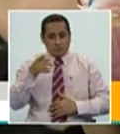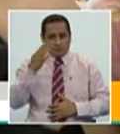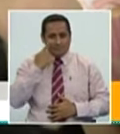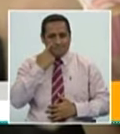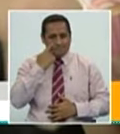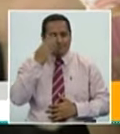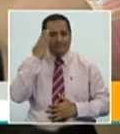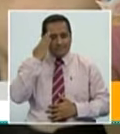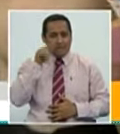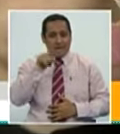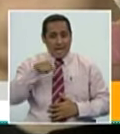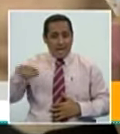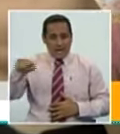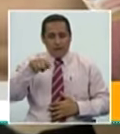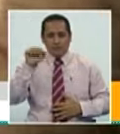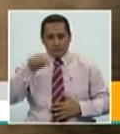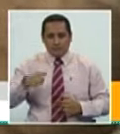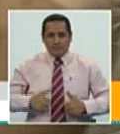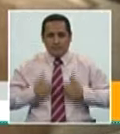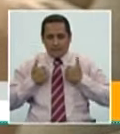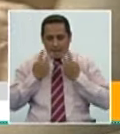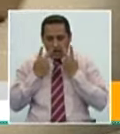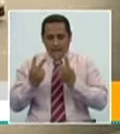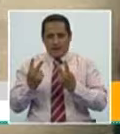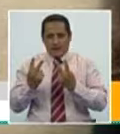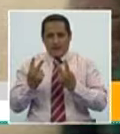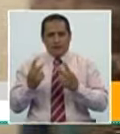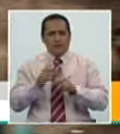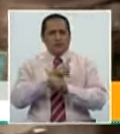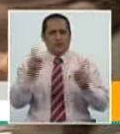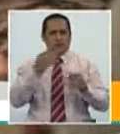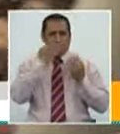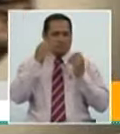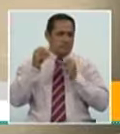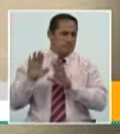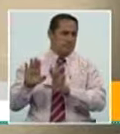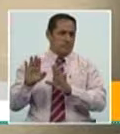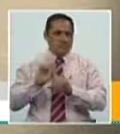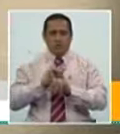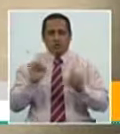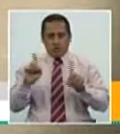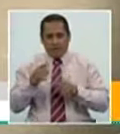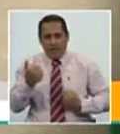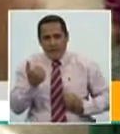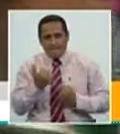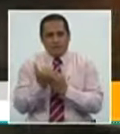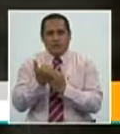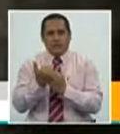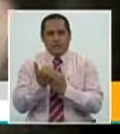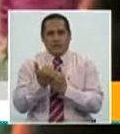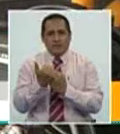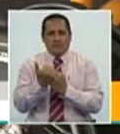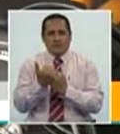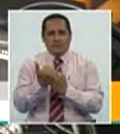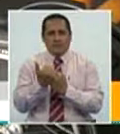Solo date cuenta, ellos existen. No seas indiferente,